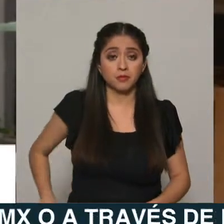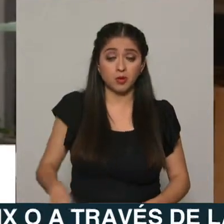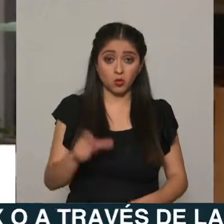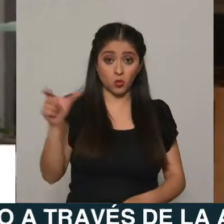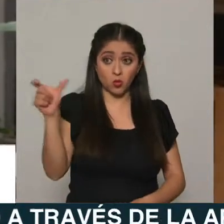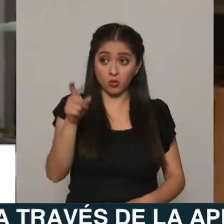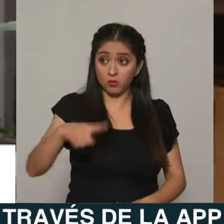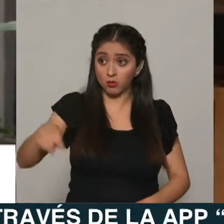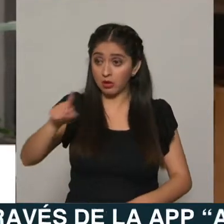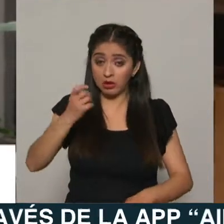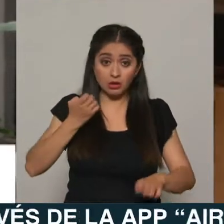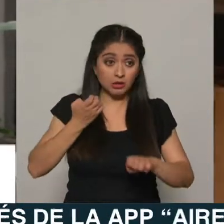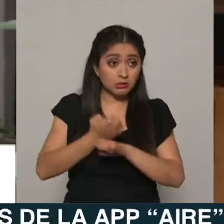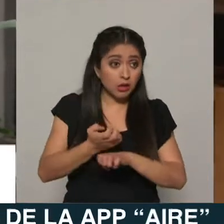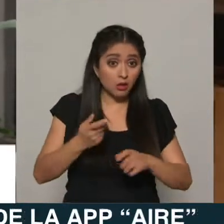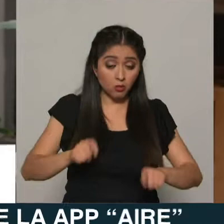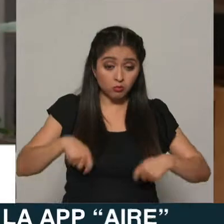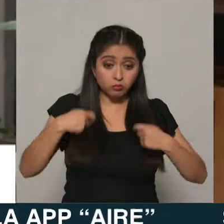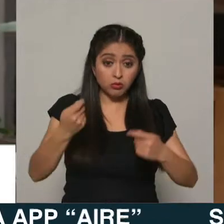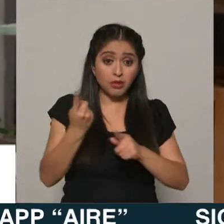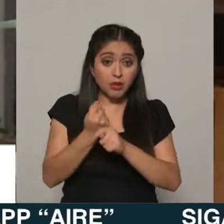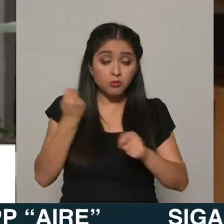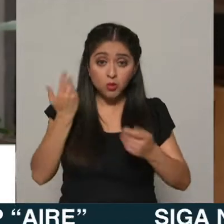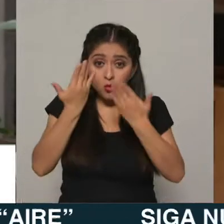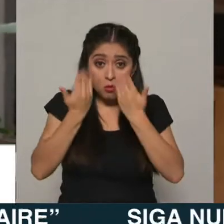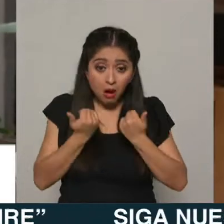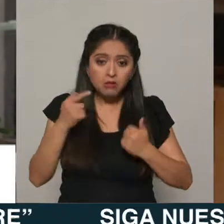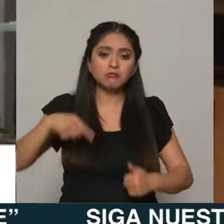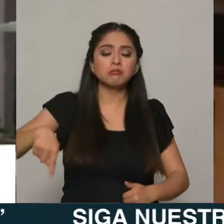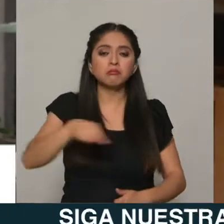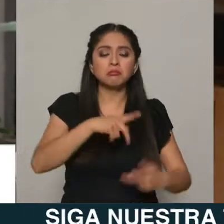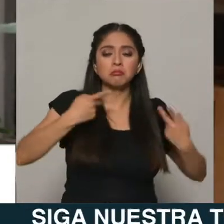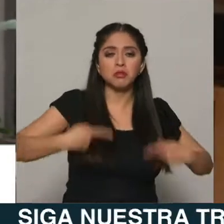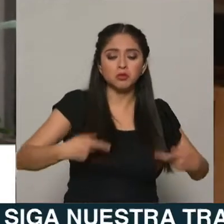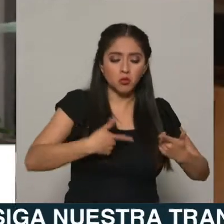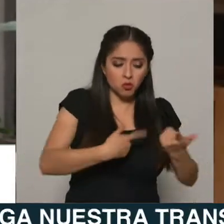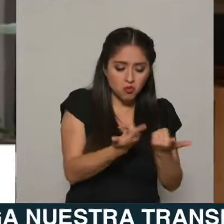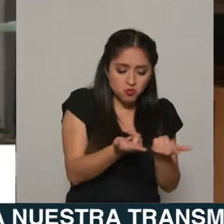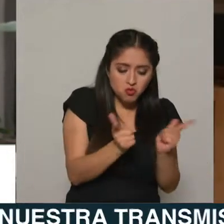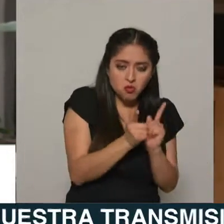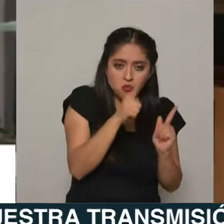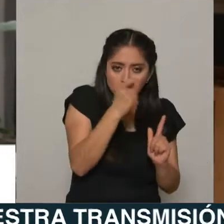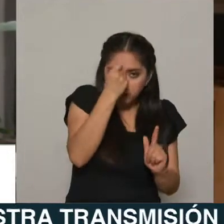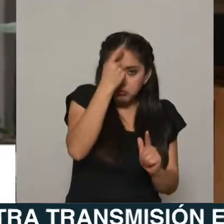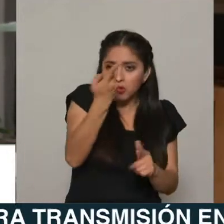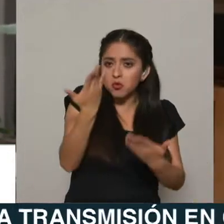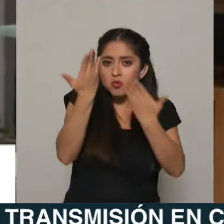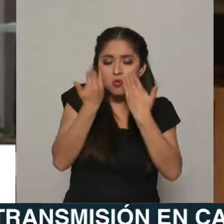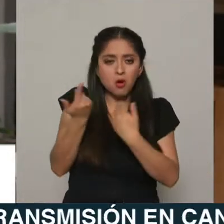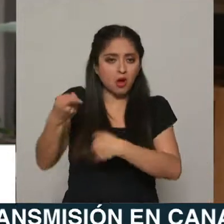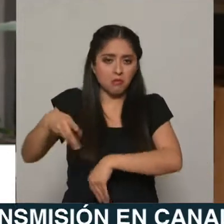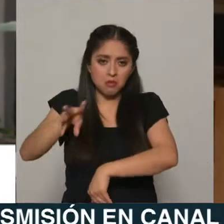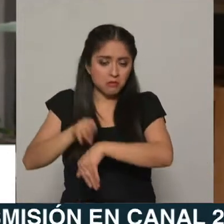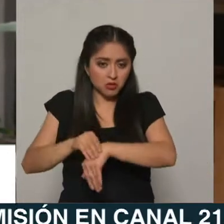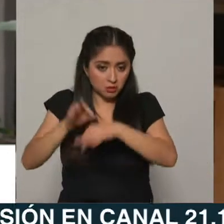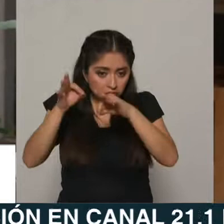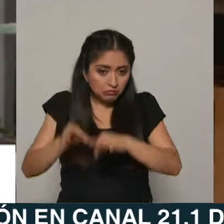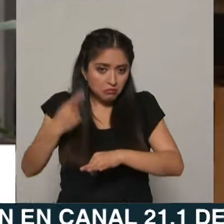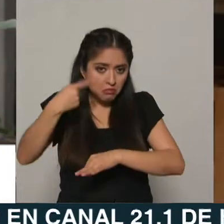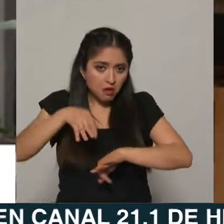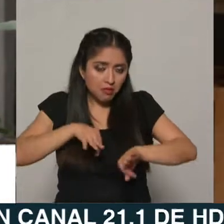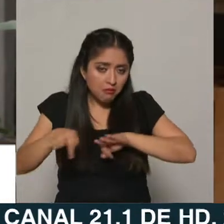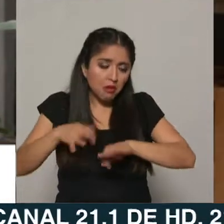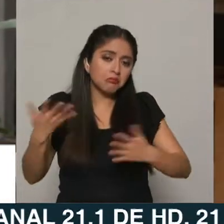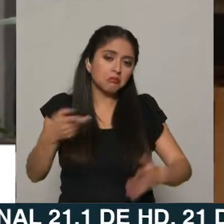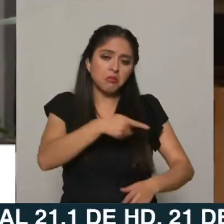surge un comercio, ¿no? Una oportunidad para otros servicios pues irregulares, hay que decirlos, de